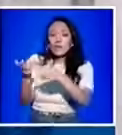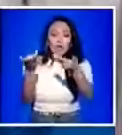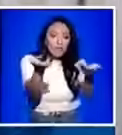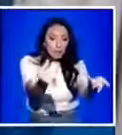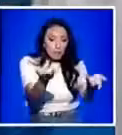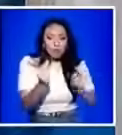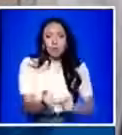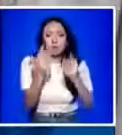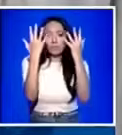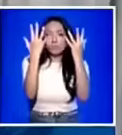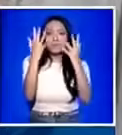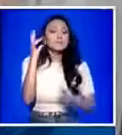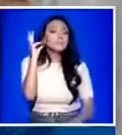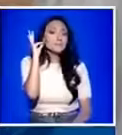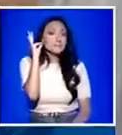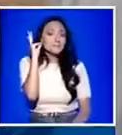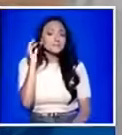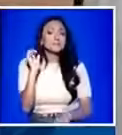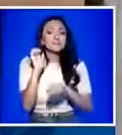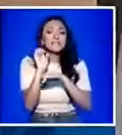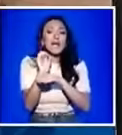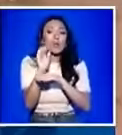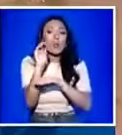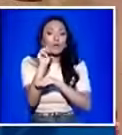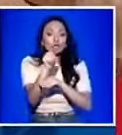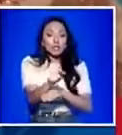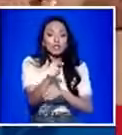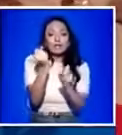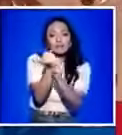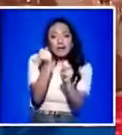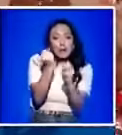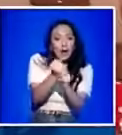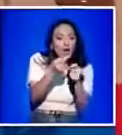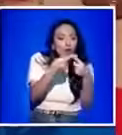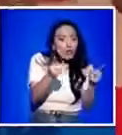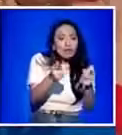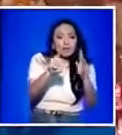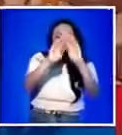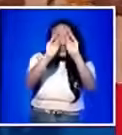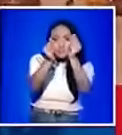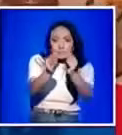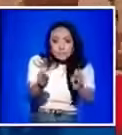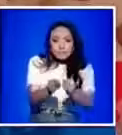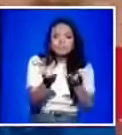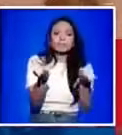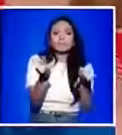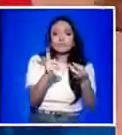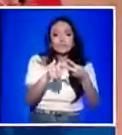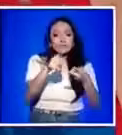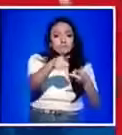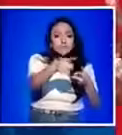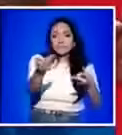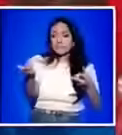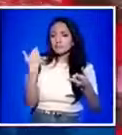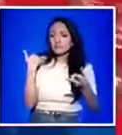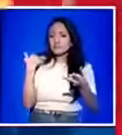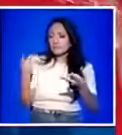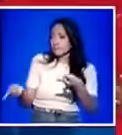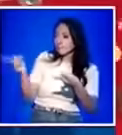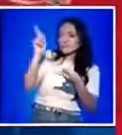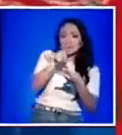también manos de mujeres ecuatorianas que están trabajando con cristal. Esto es arte en cristal y murano. Aquí tenemos a